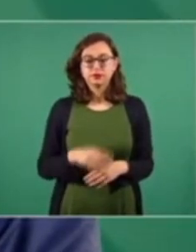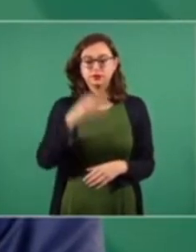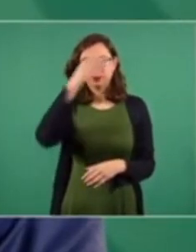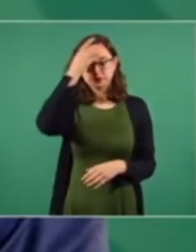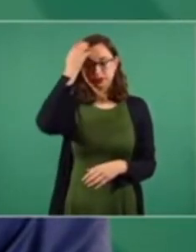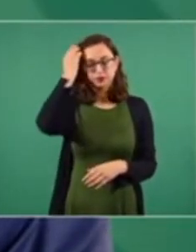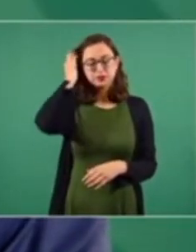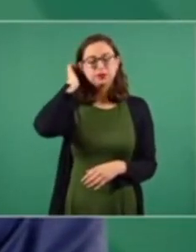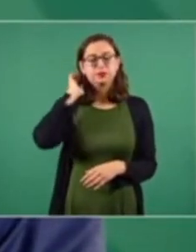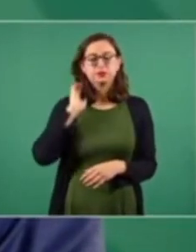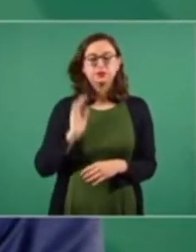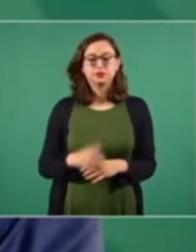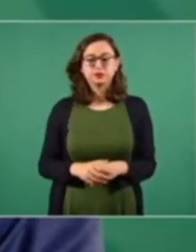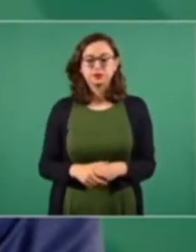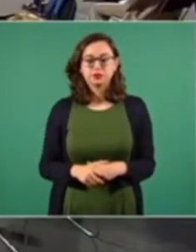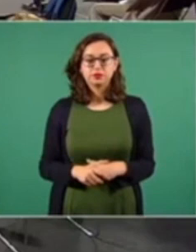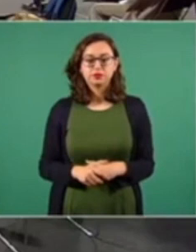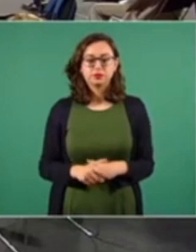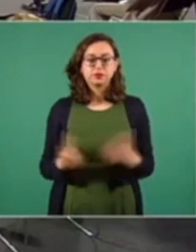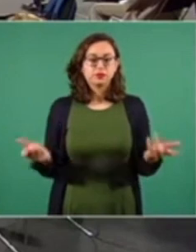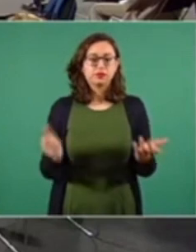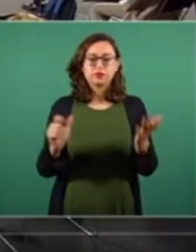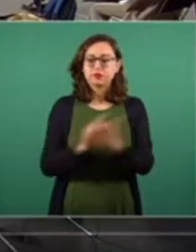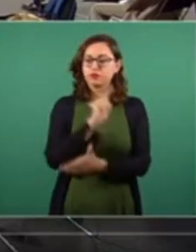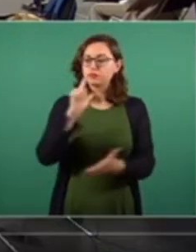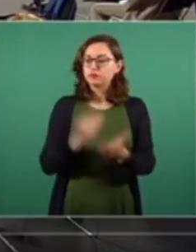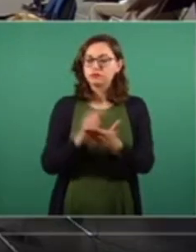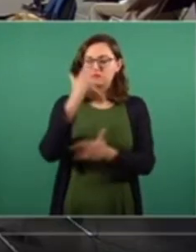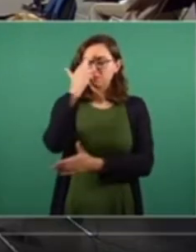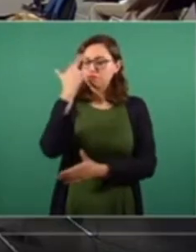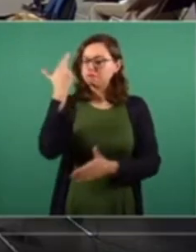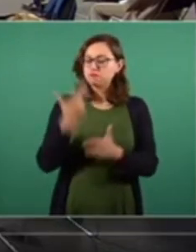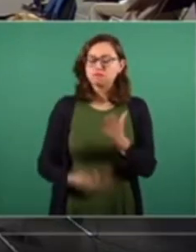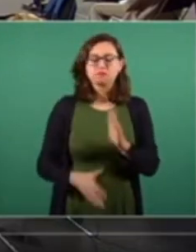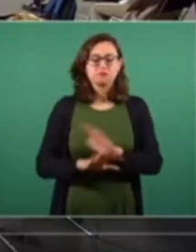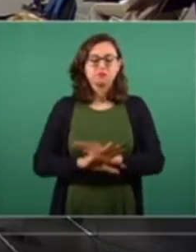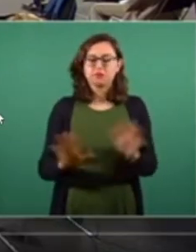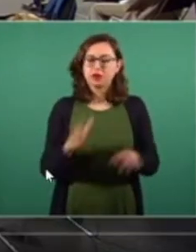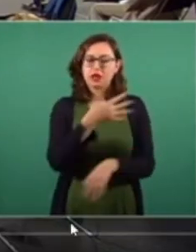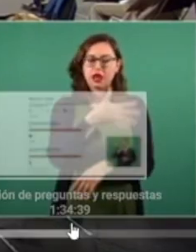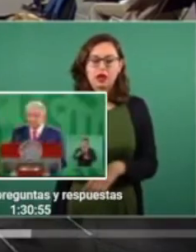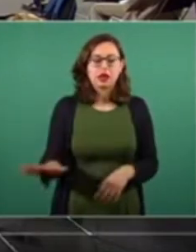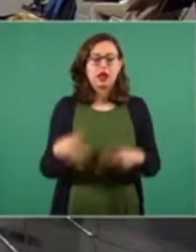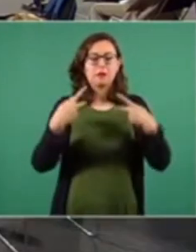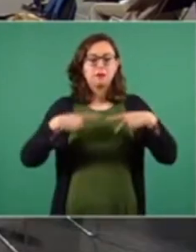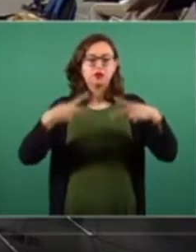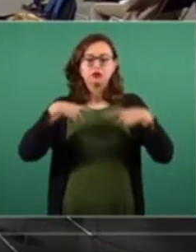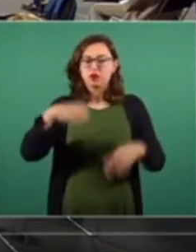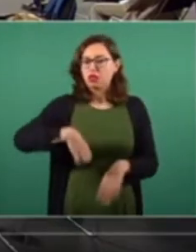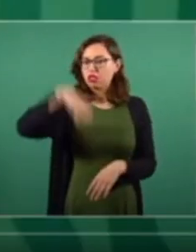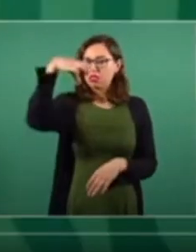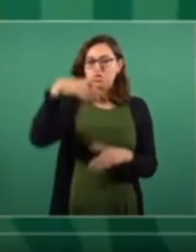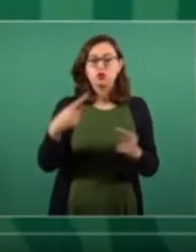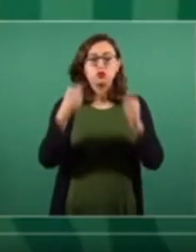Para cualquier delito, de cualquier edad. O sea, cero tortura.